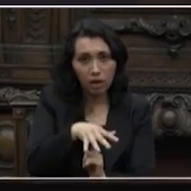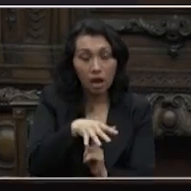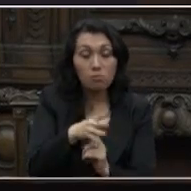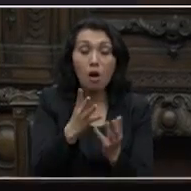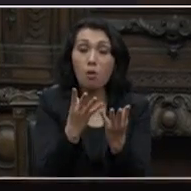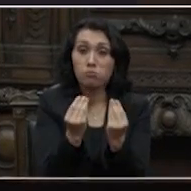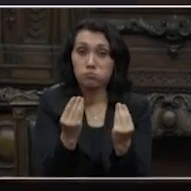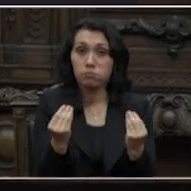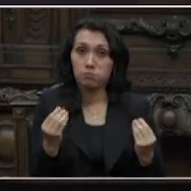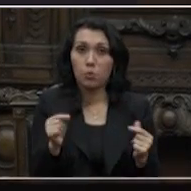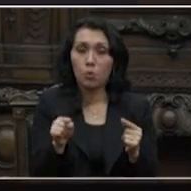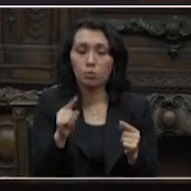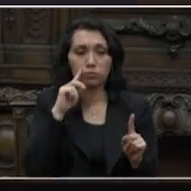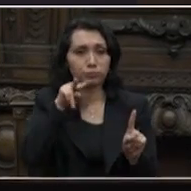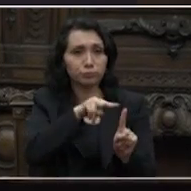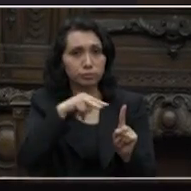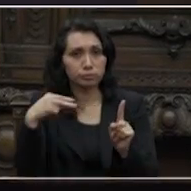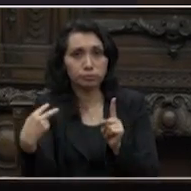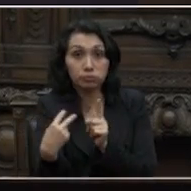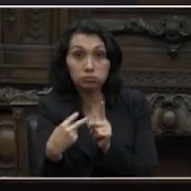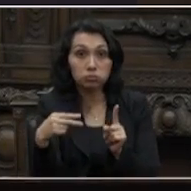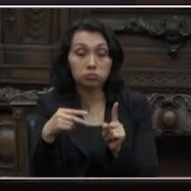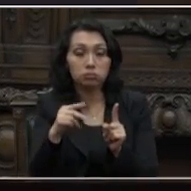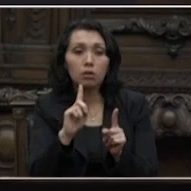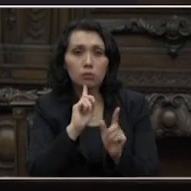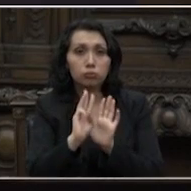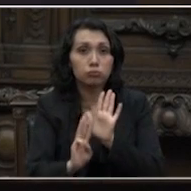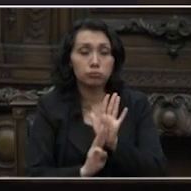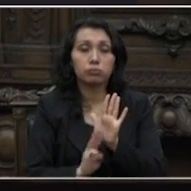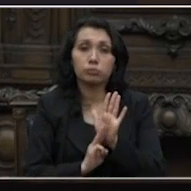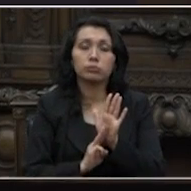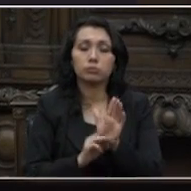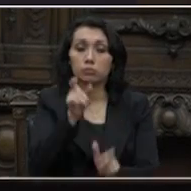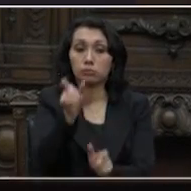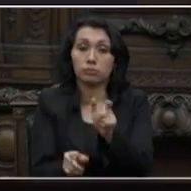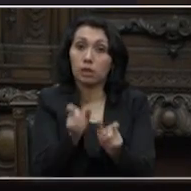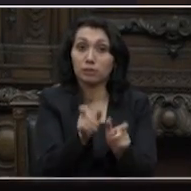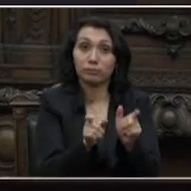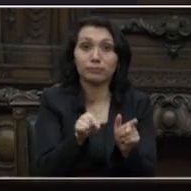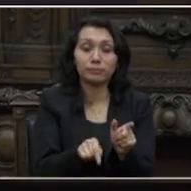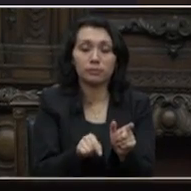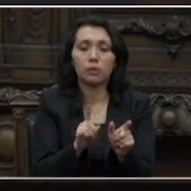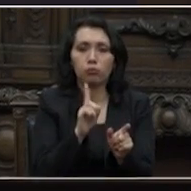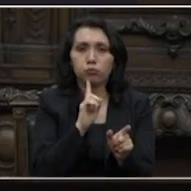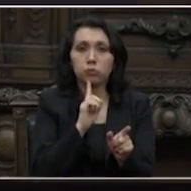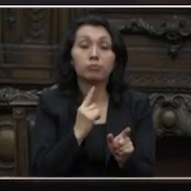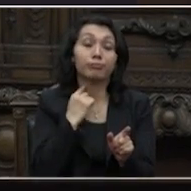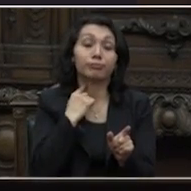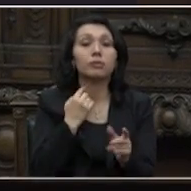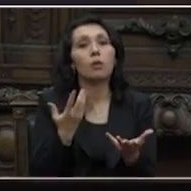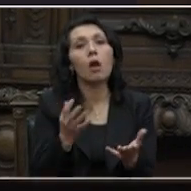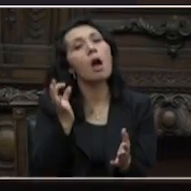las múltiples dimensiones identitarias de los sujetos implicados, o sea, las